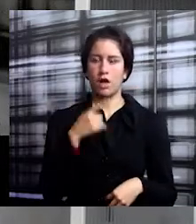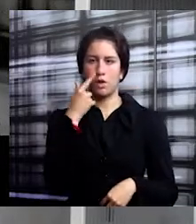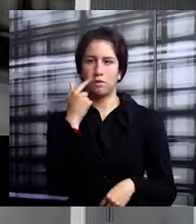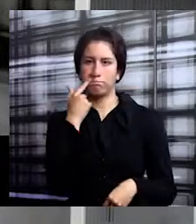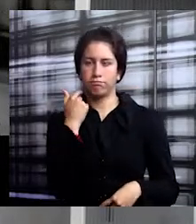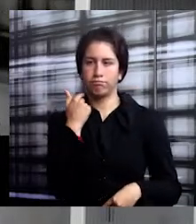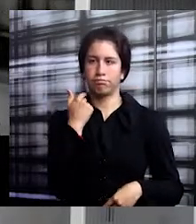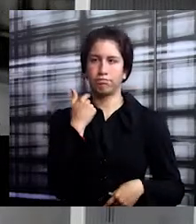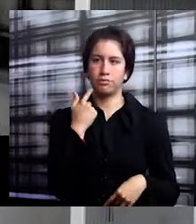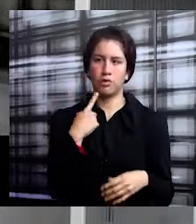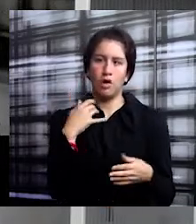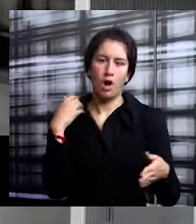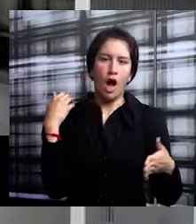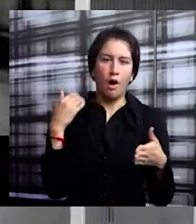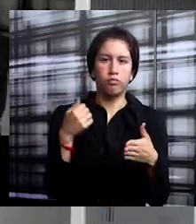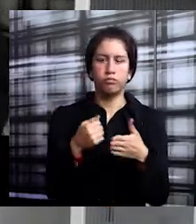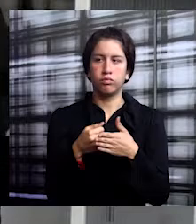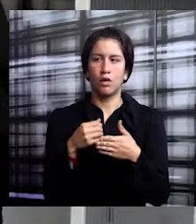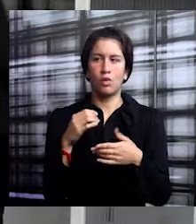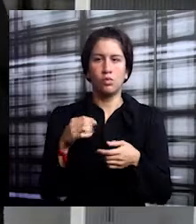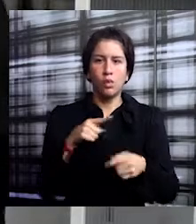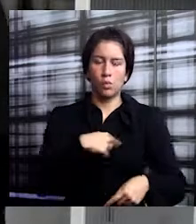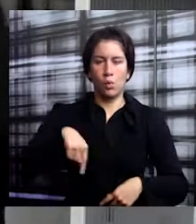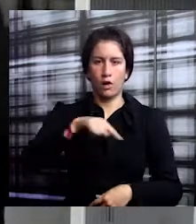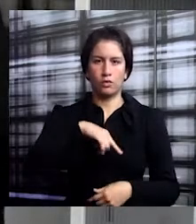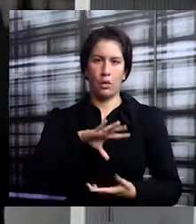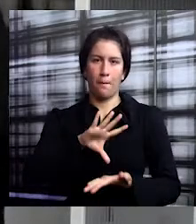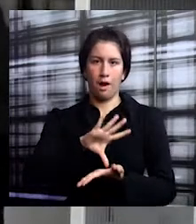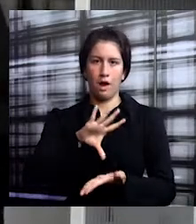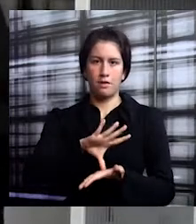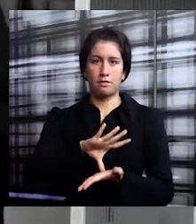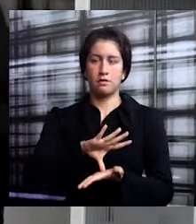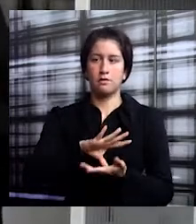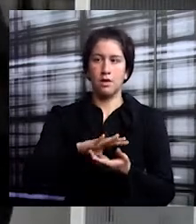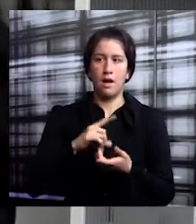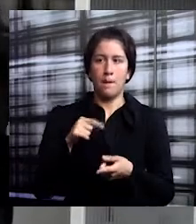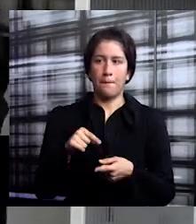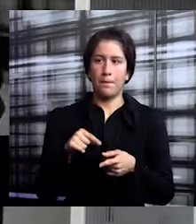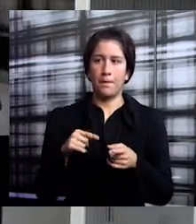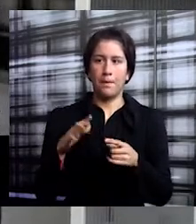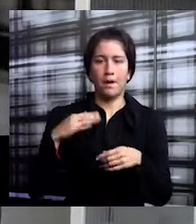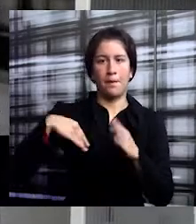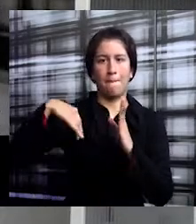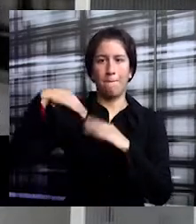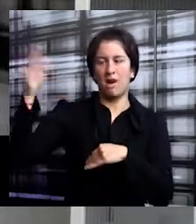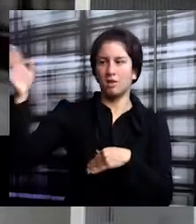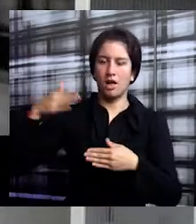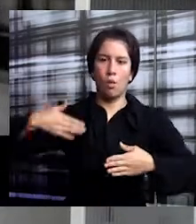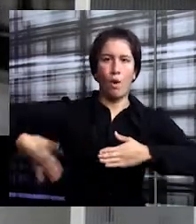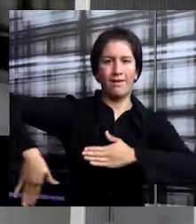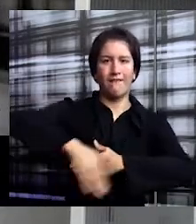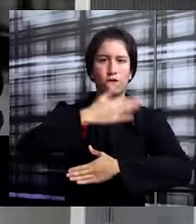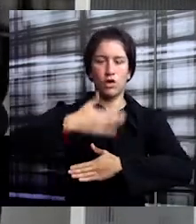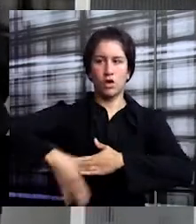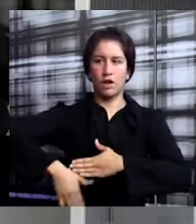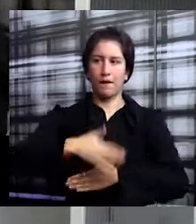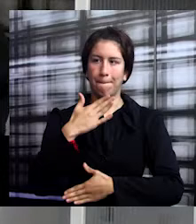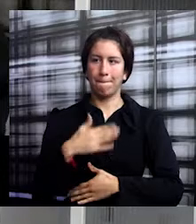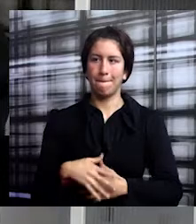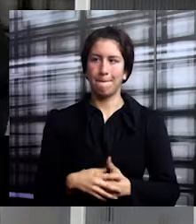hombre que ha llevado incluso el nombre de nuestro país desarrollando su profesión más allá de nuestras fronteras. Y